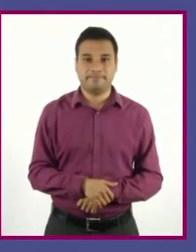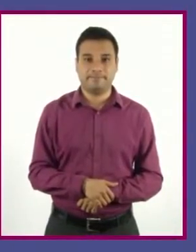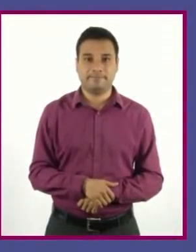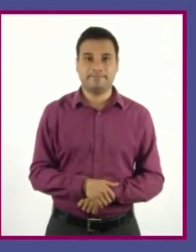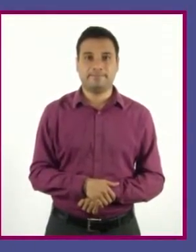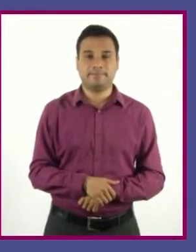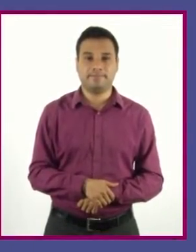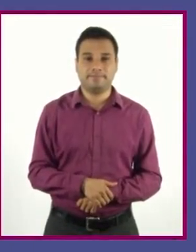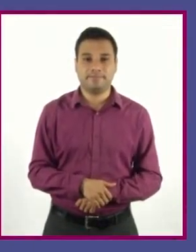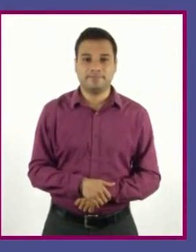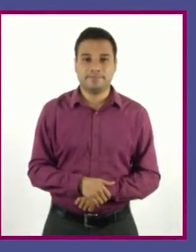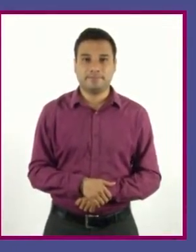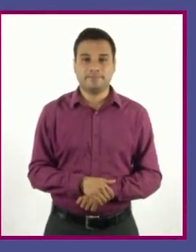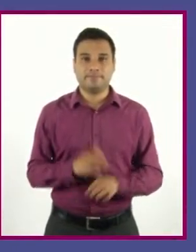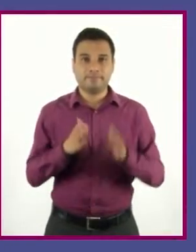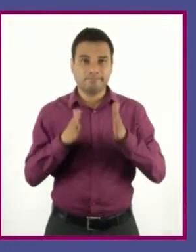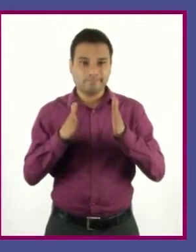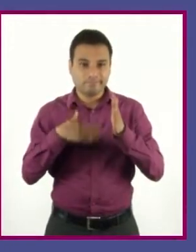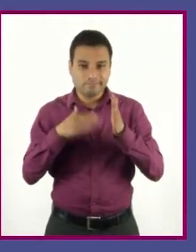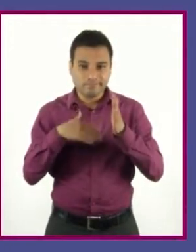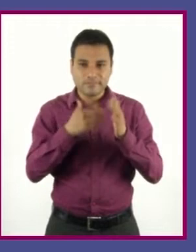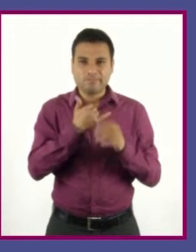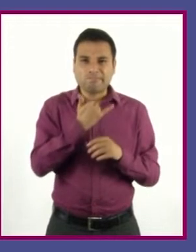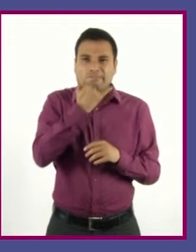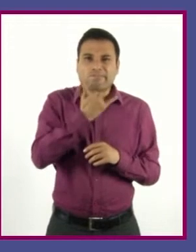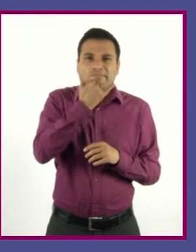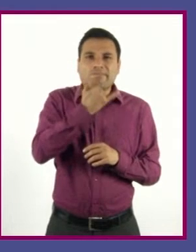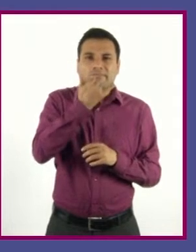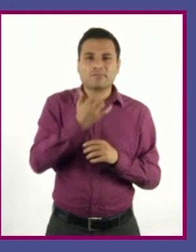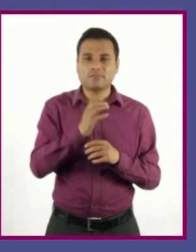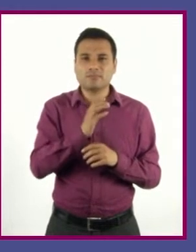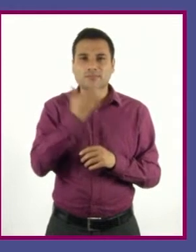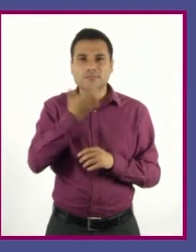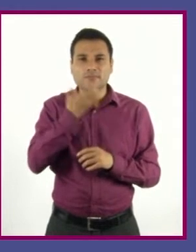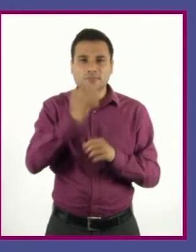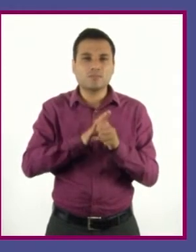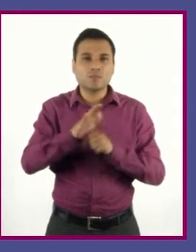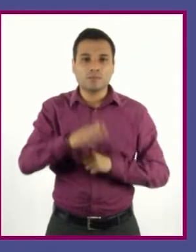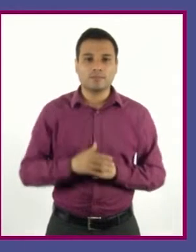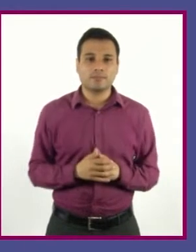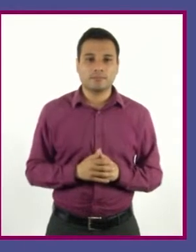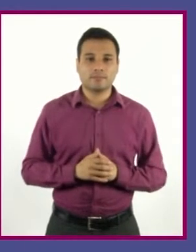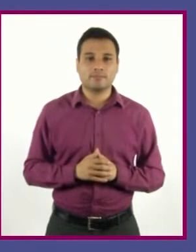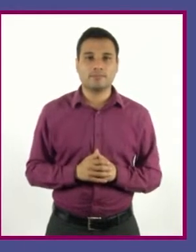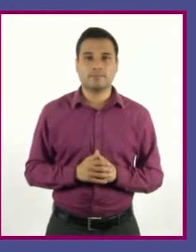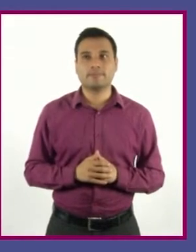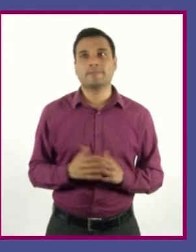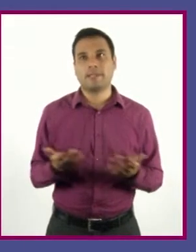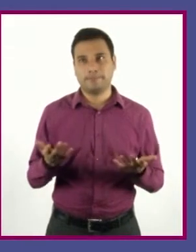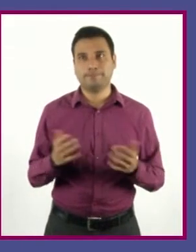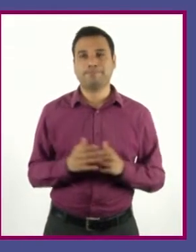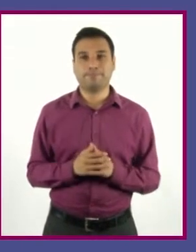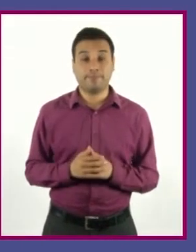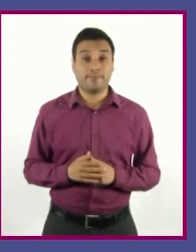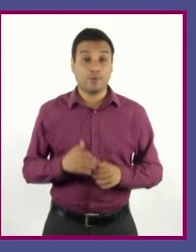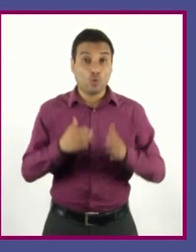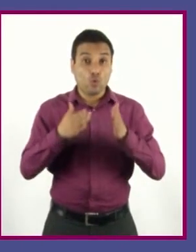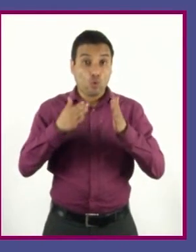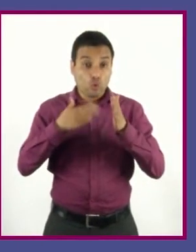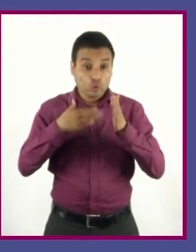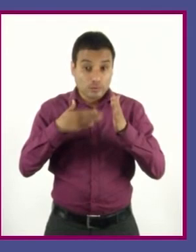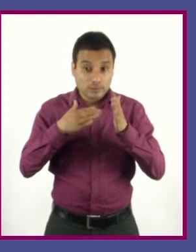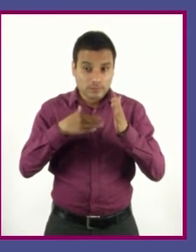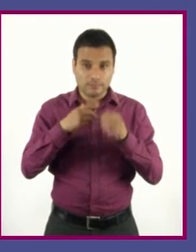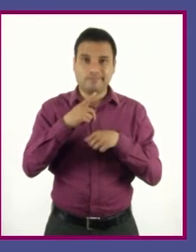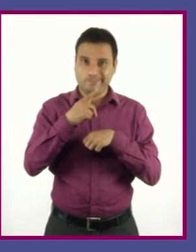¿Cuáles son los errores de la cocina? Errores inocentes que cualquiera le pueden suceder. La cocina es un lugar muy